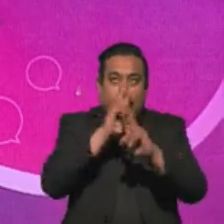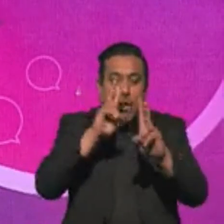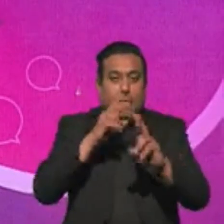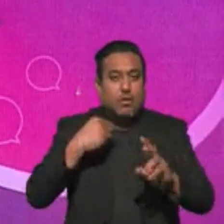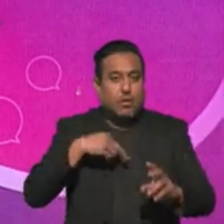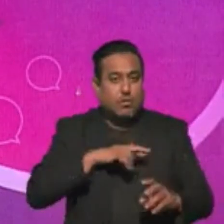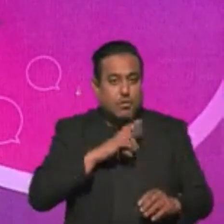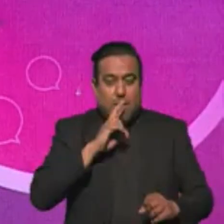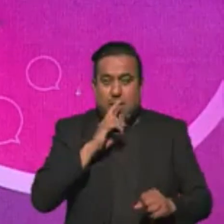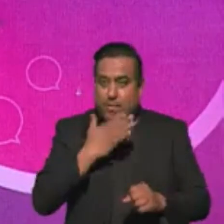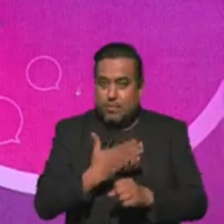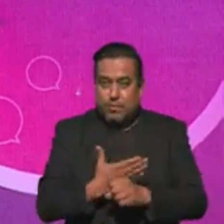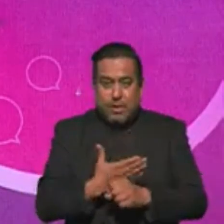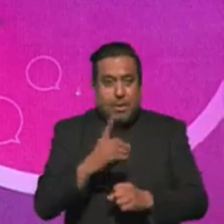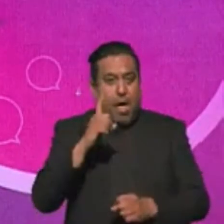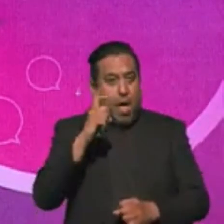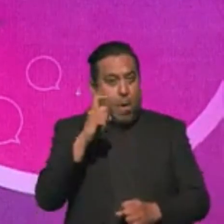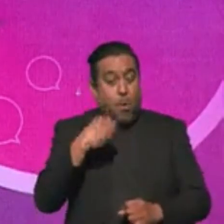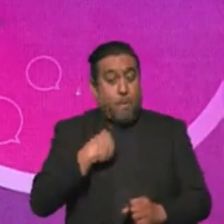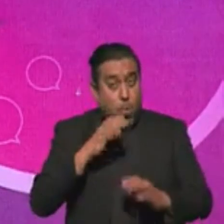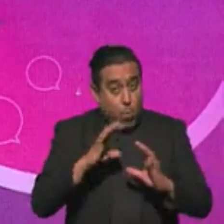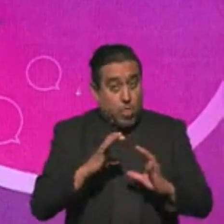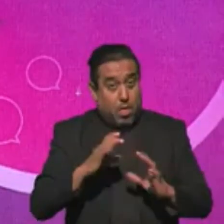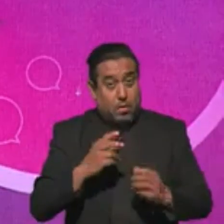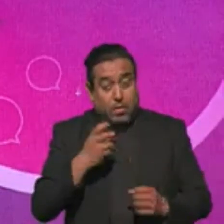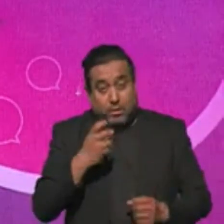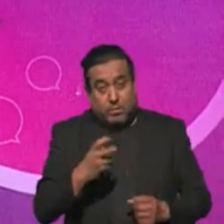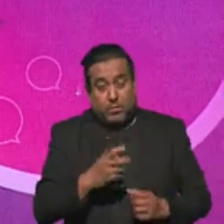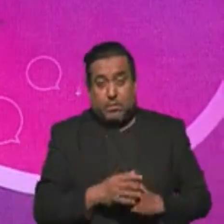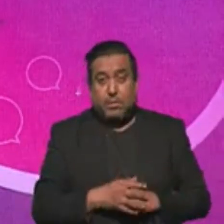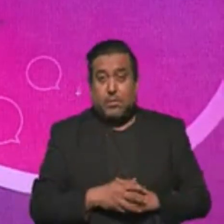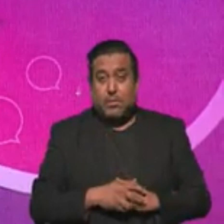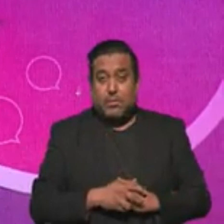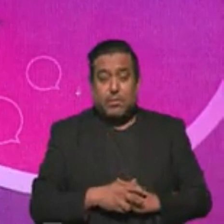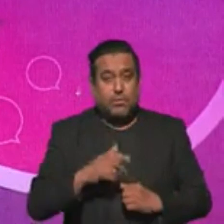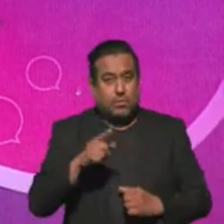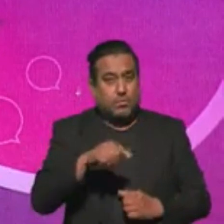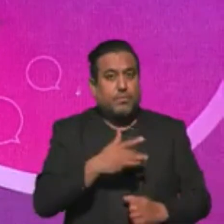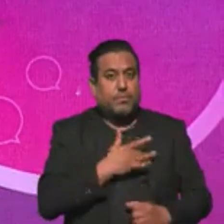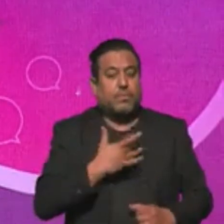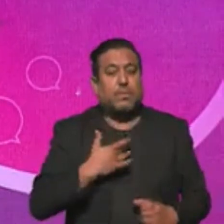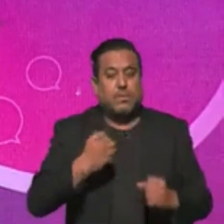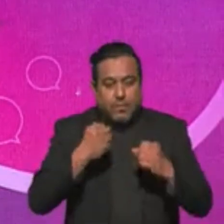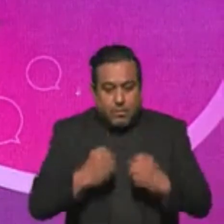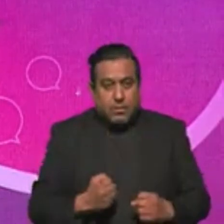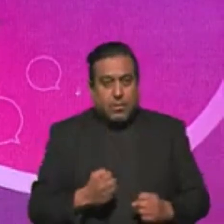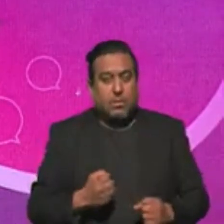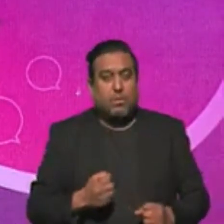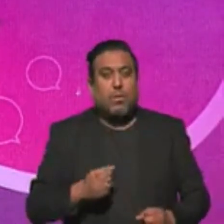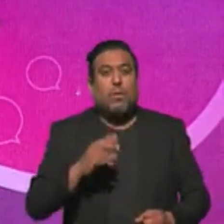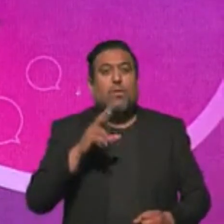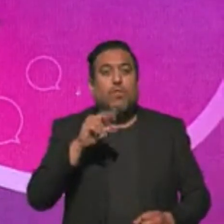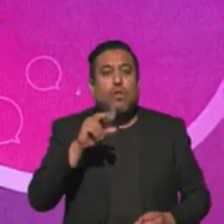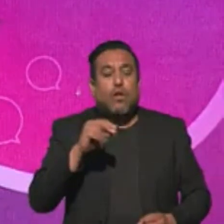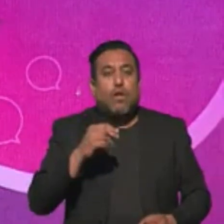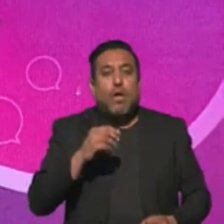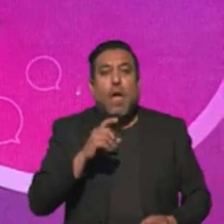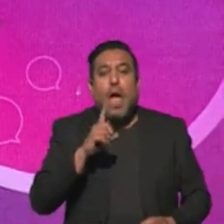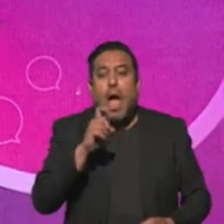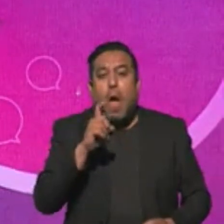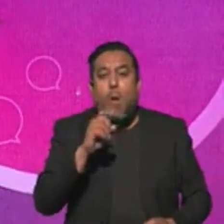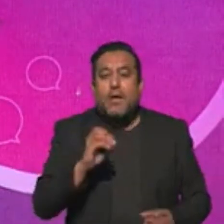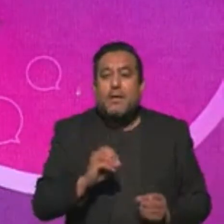muy responsables con el tema del agua Les puedo asegurar que en Celaya no habrá tandeos ni agua